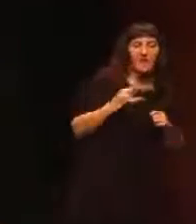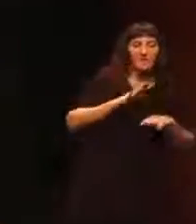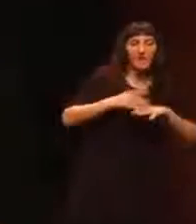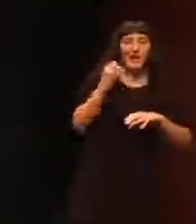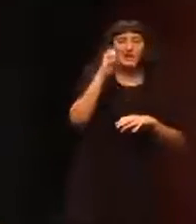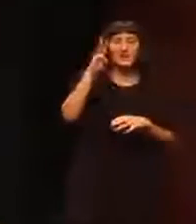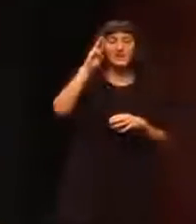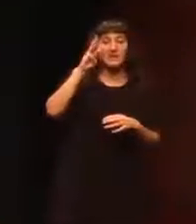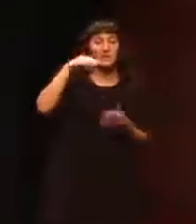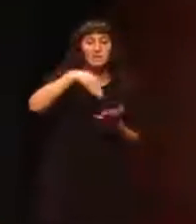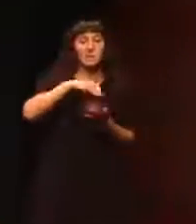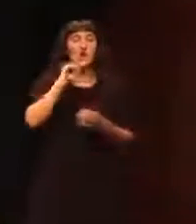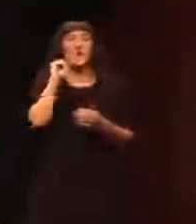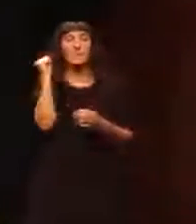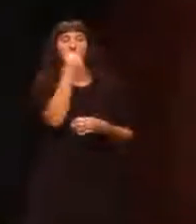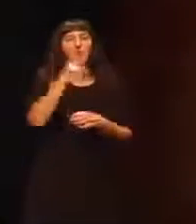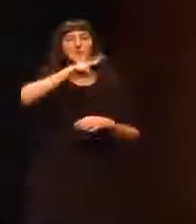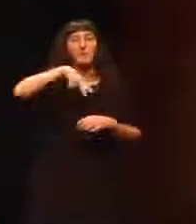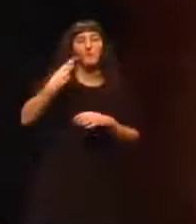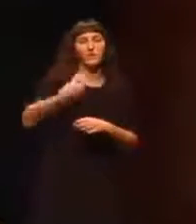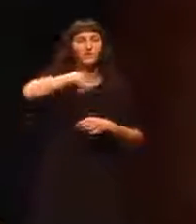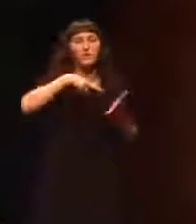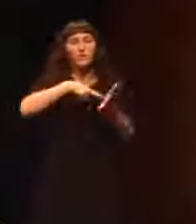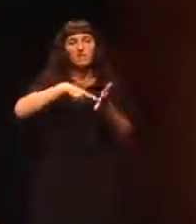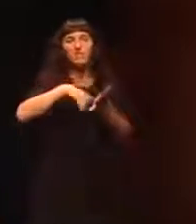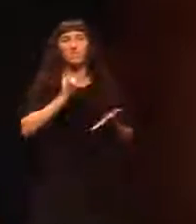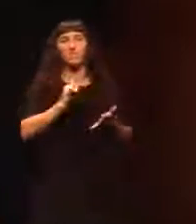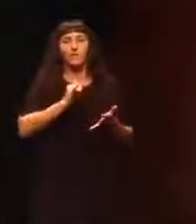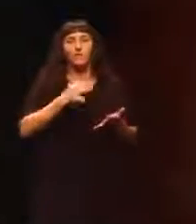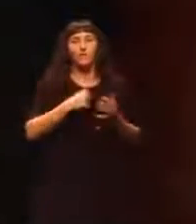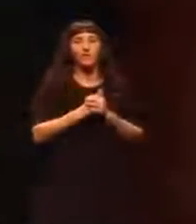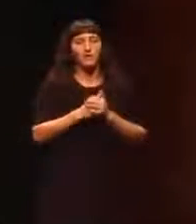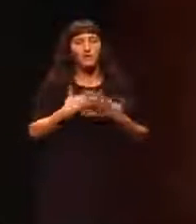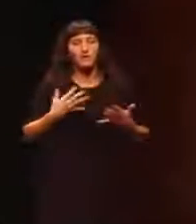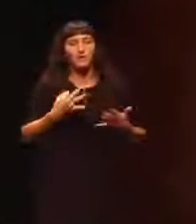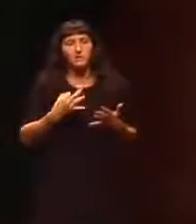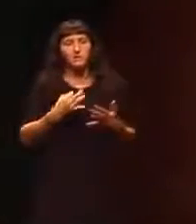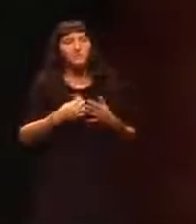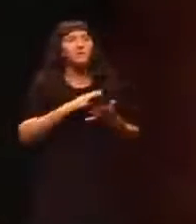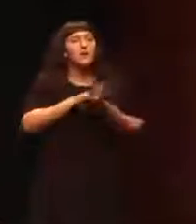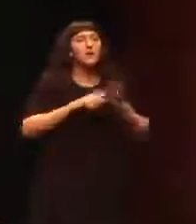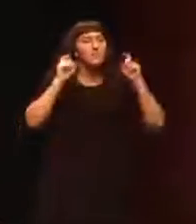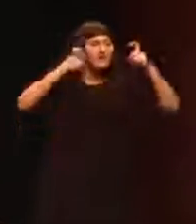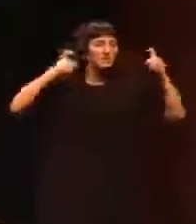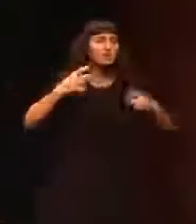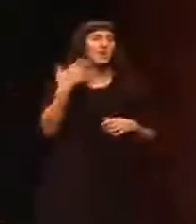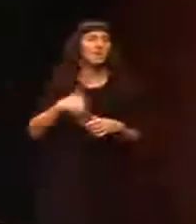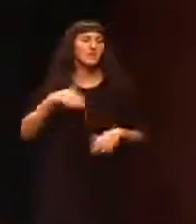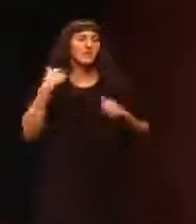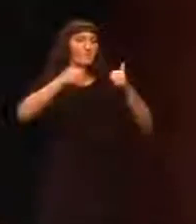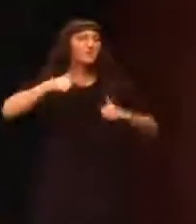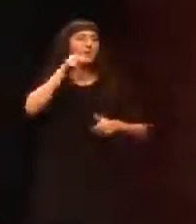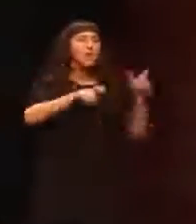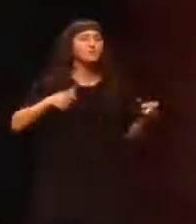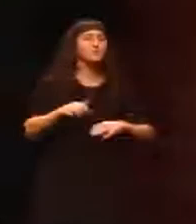que nos deben a todos los ciudadanos? Se trata de decidir al servicio de quién se está. Y hace demasiado tiempo que la gente que